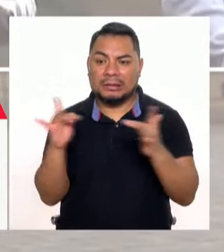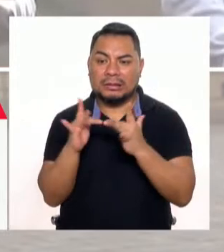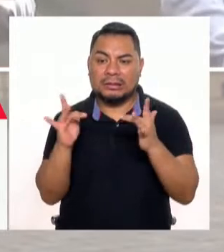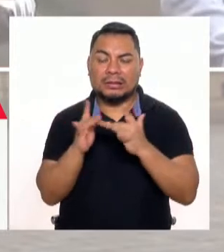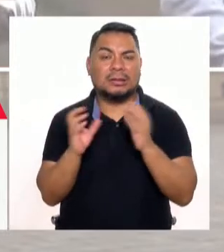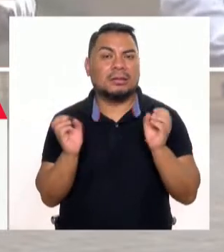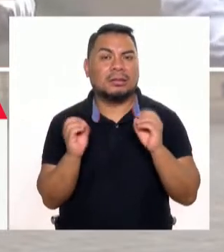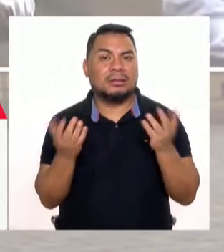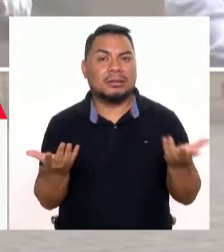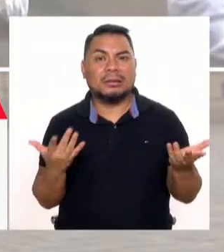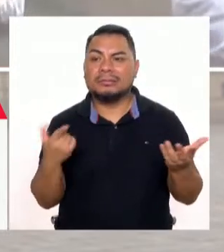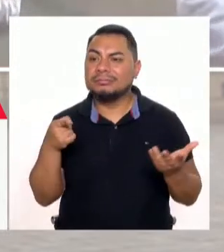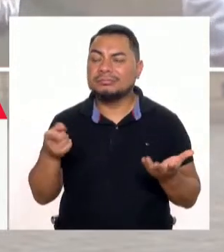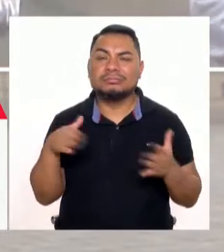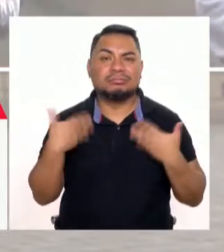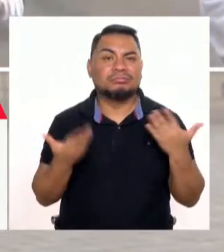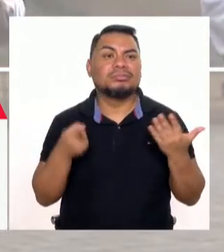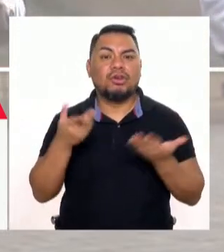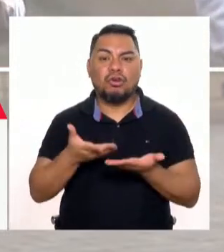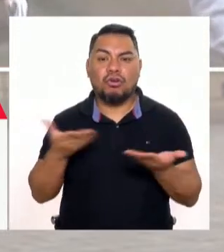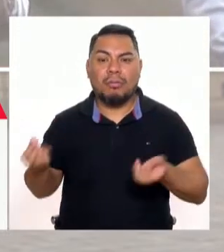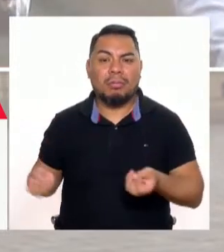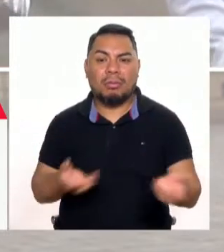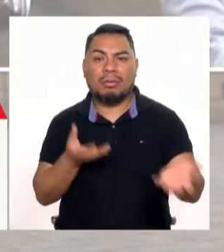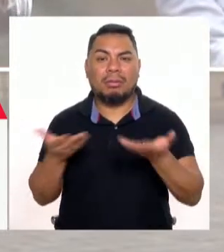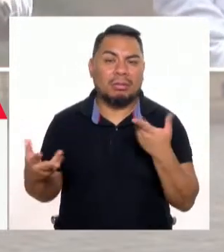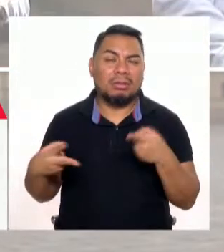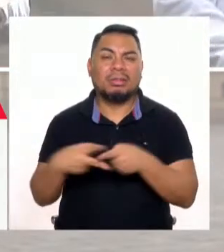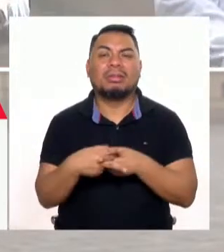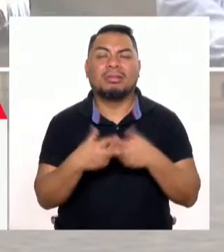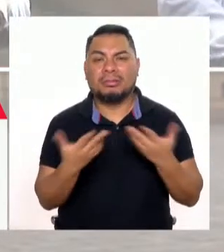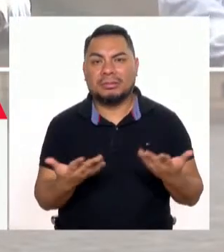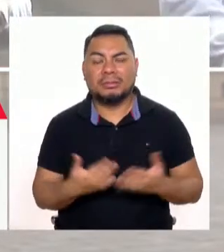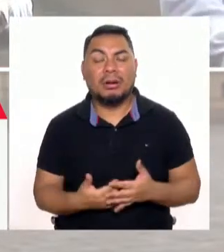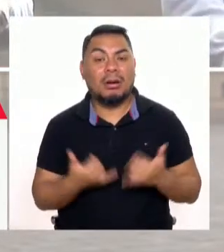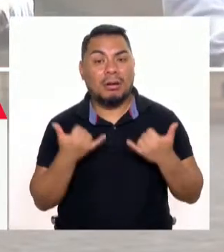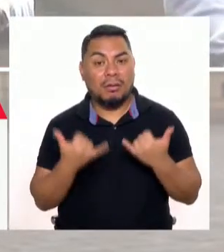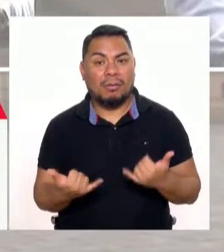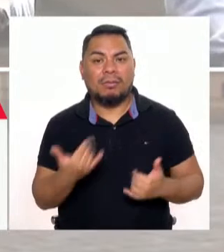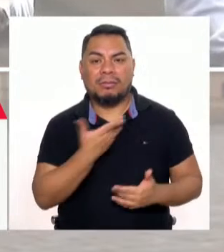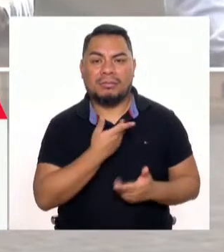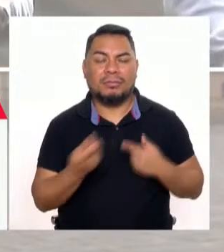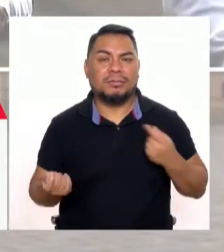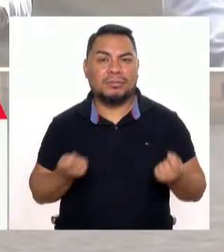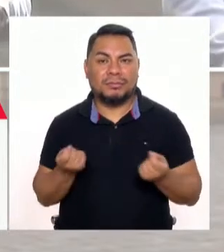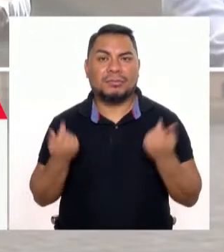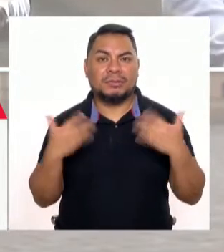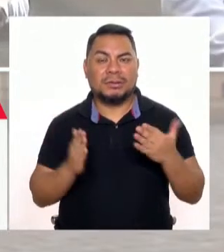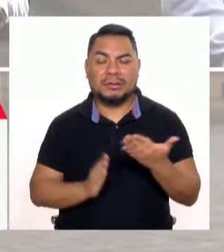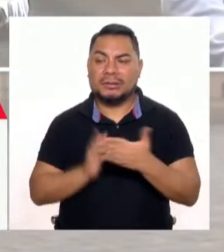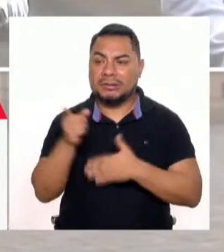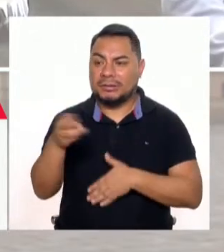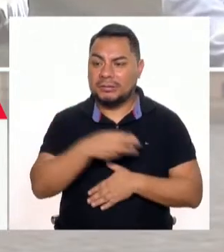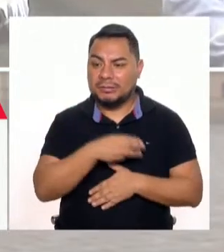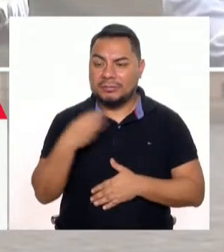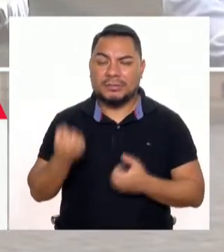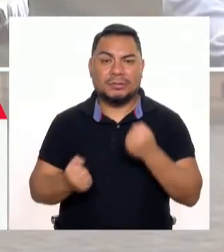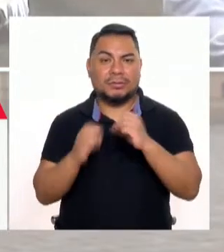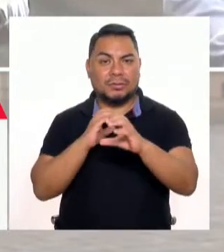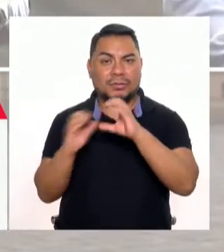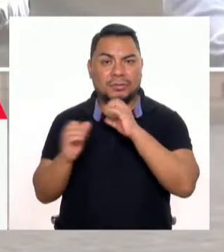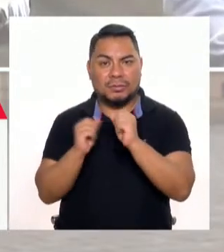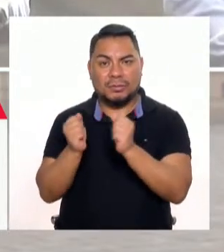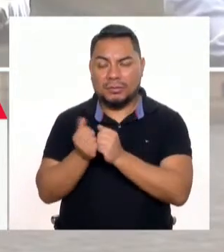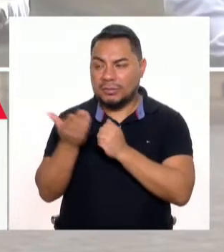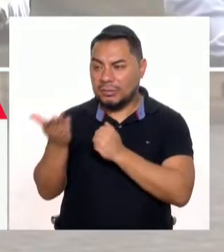que no podían salir sus productos nuestro gobierno a través del Ministerio de transportes